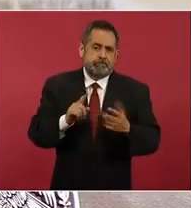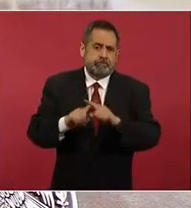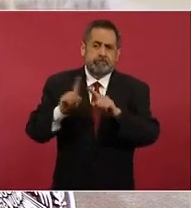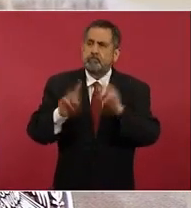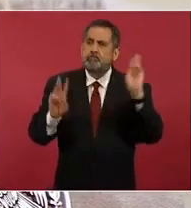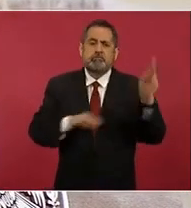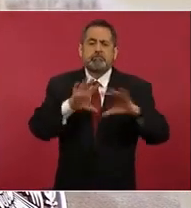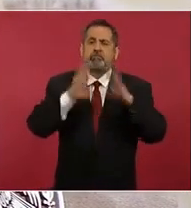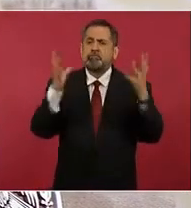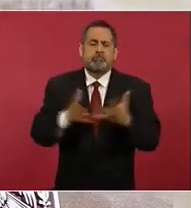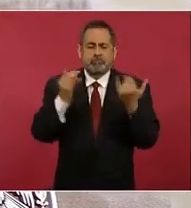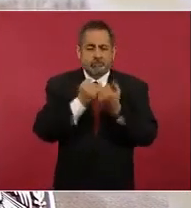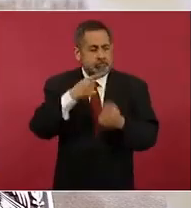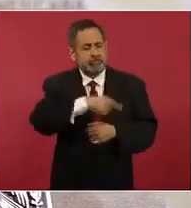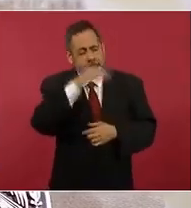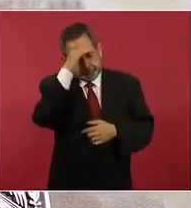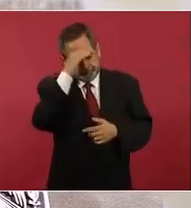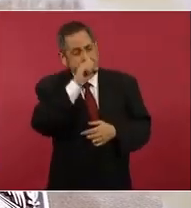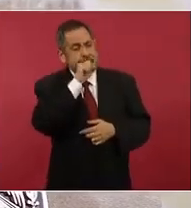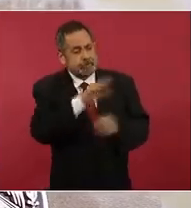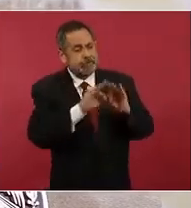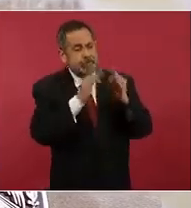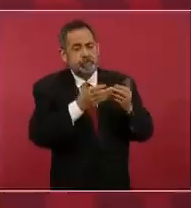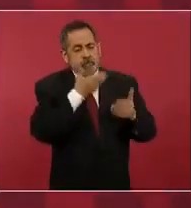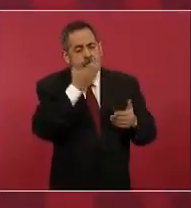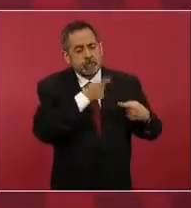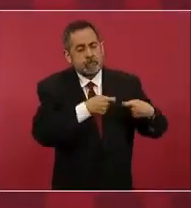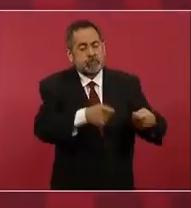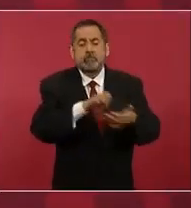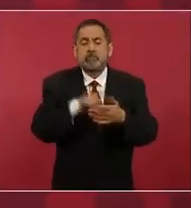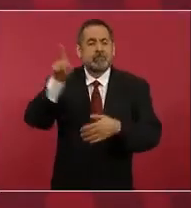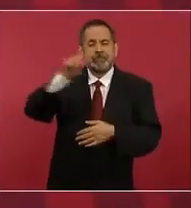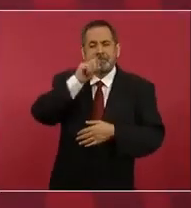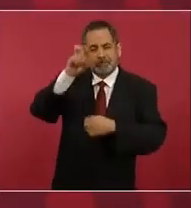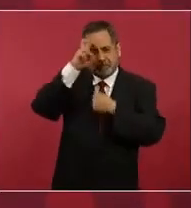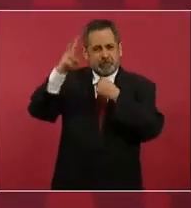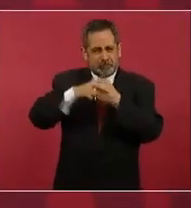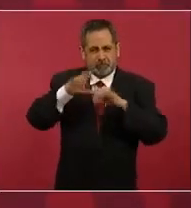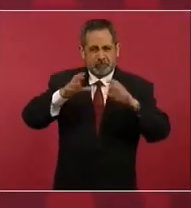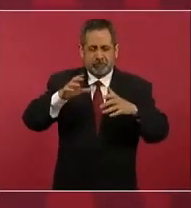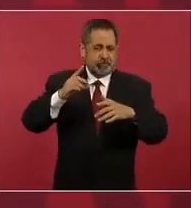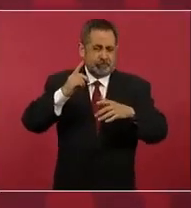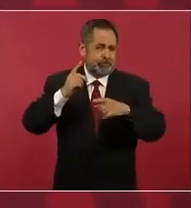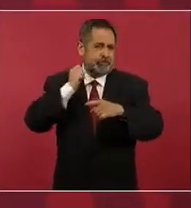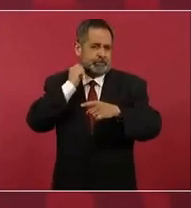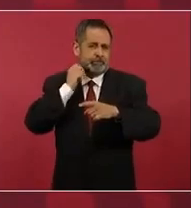en todo el mundo. Estos del Parlamento Europeo, la mayoría